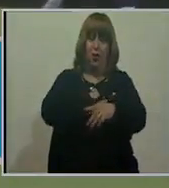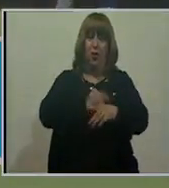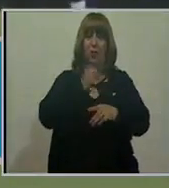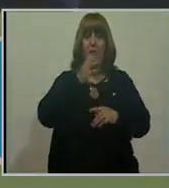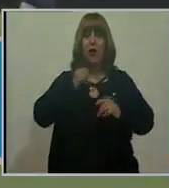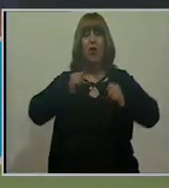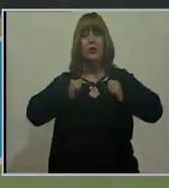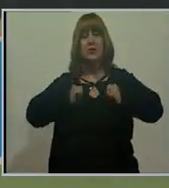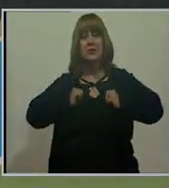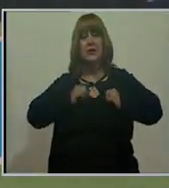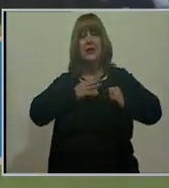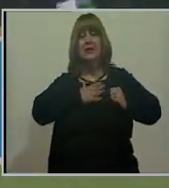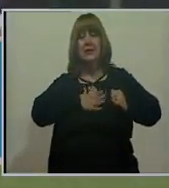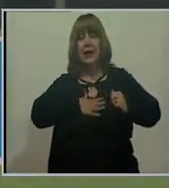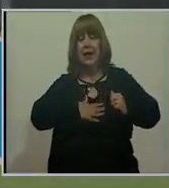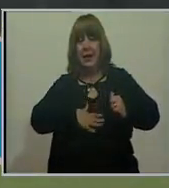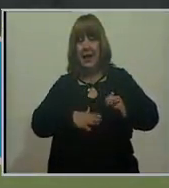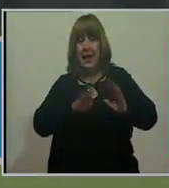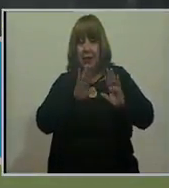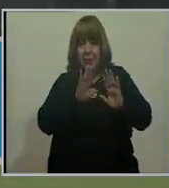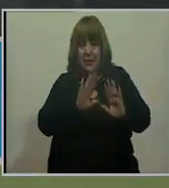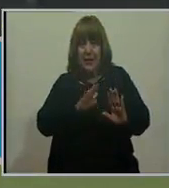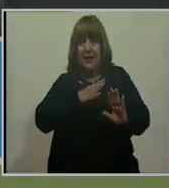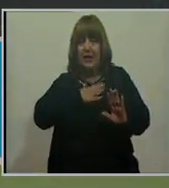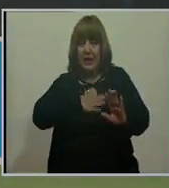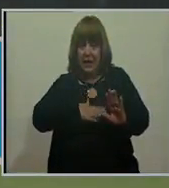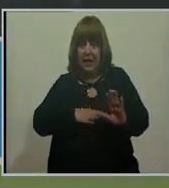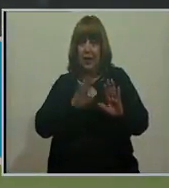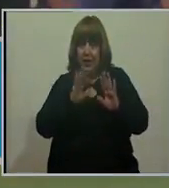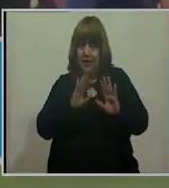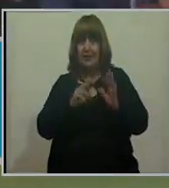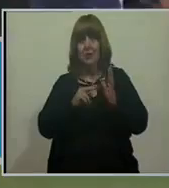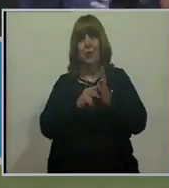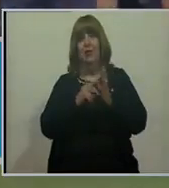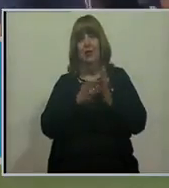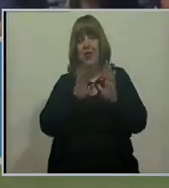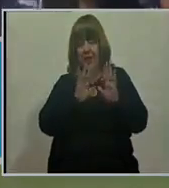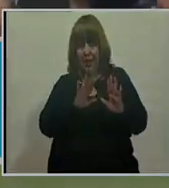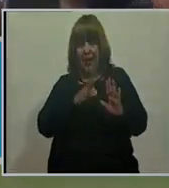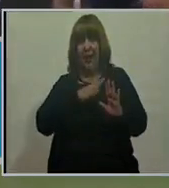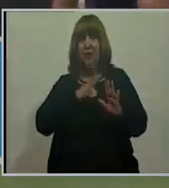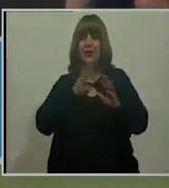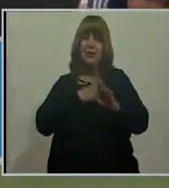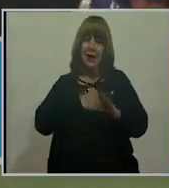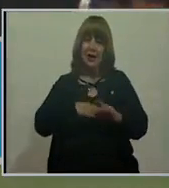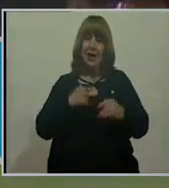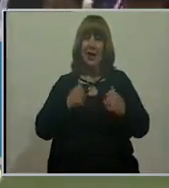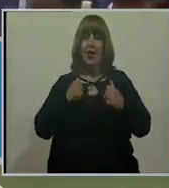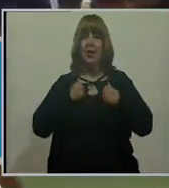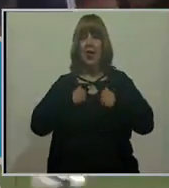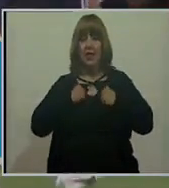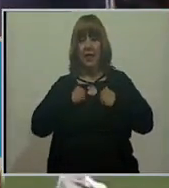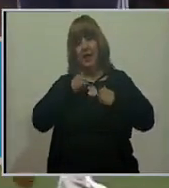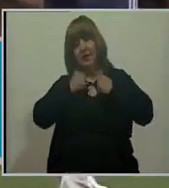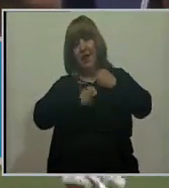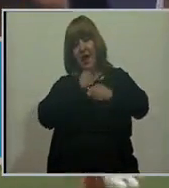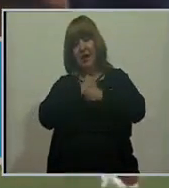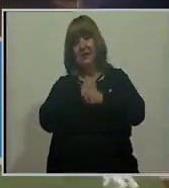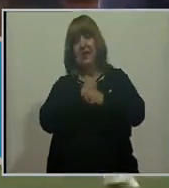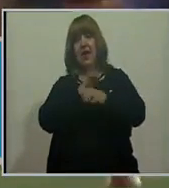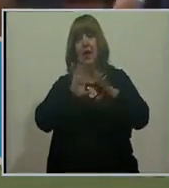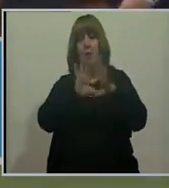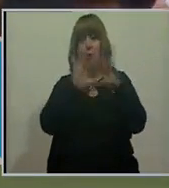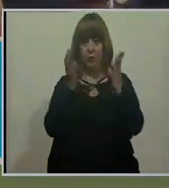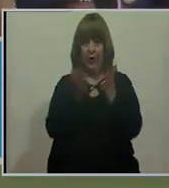¿Por qué no jugamos con Alemania, por ejemplo? Bueno, no sé si ellos quieren jugar con nosotros. No crea, que se da tan así la cosa. Fíjese que Alemania jugó con Austria eliminado,